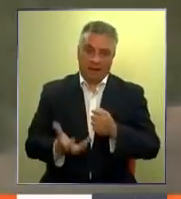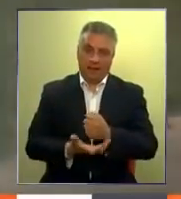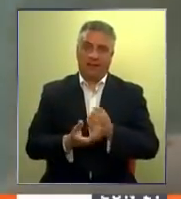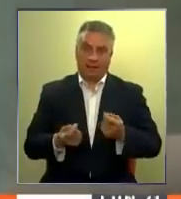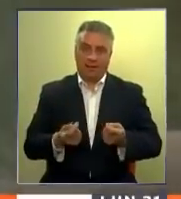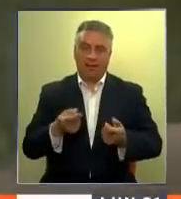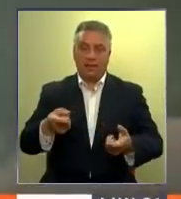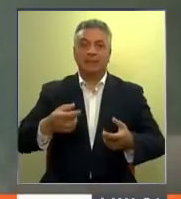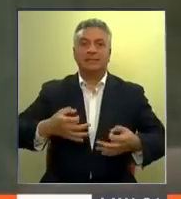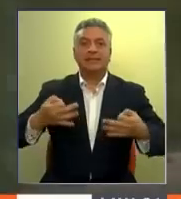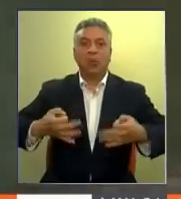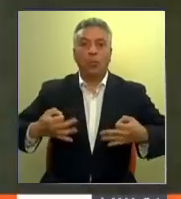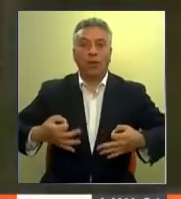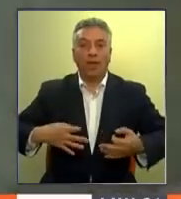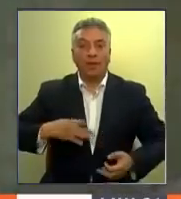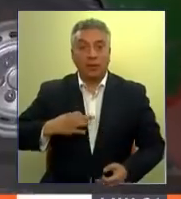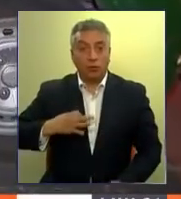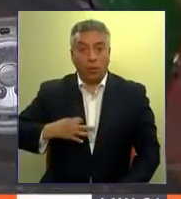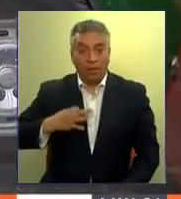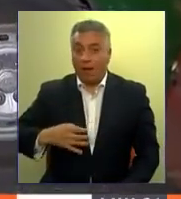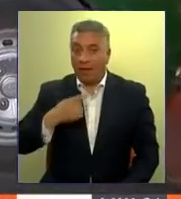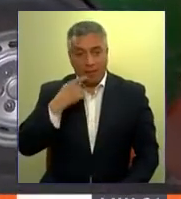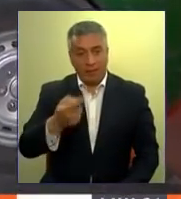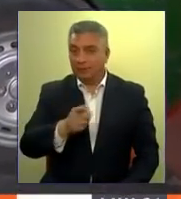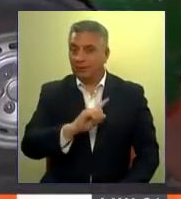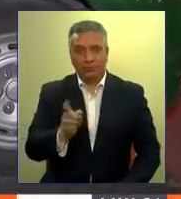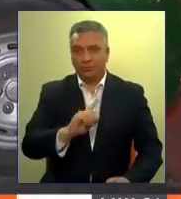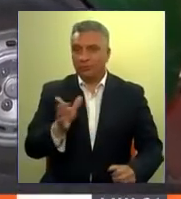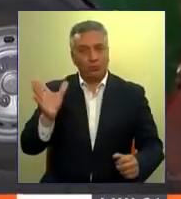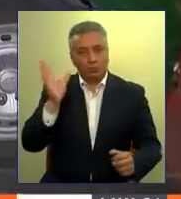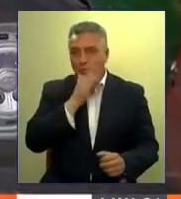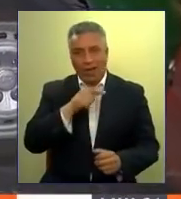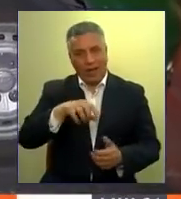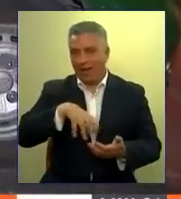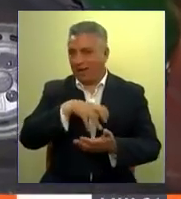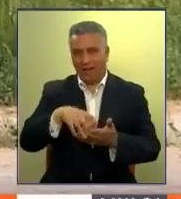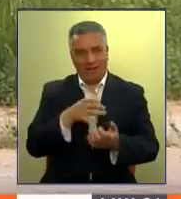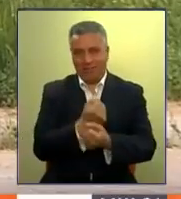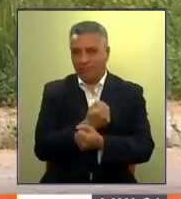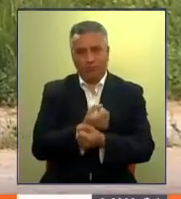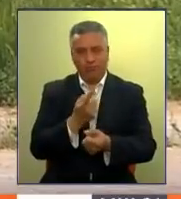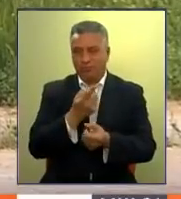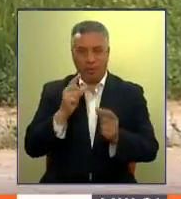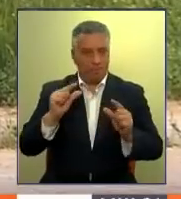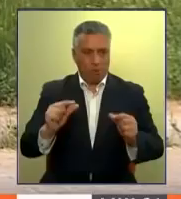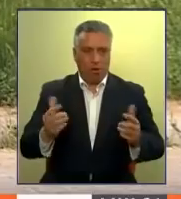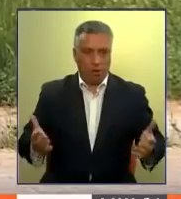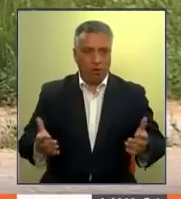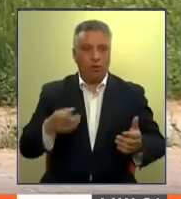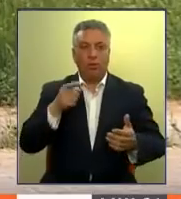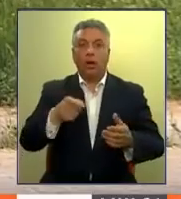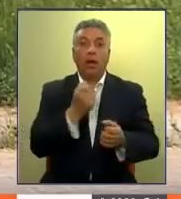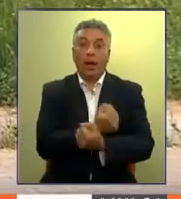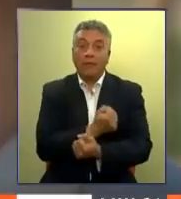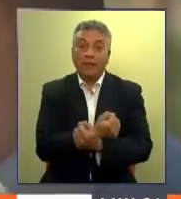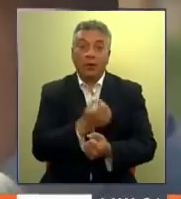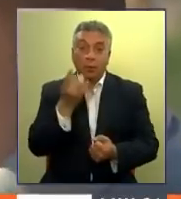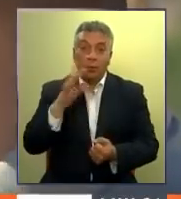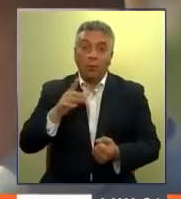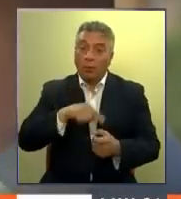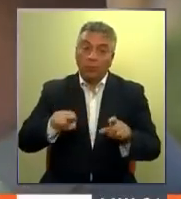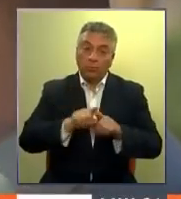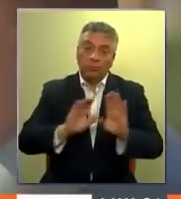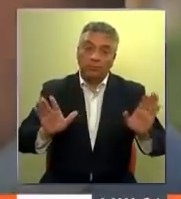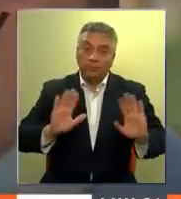seguridad ciudadana aseguran que no abundan en la comuna obliga a carabineros a por el momento tomar las medidas